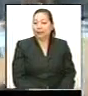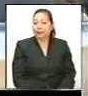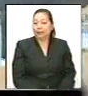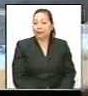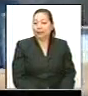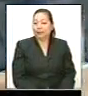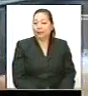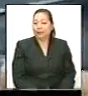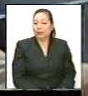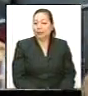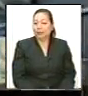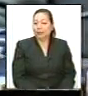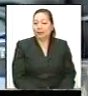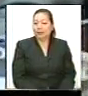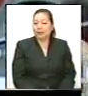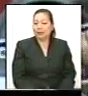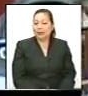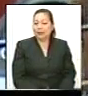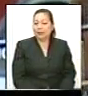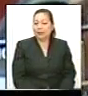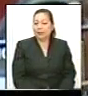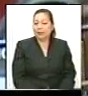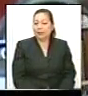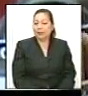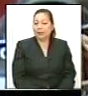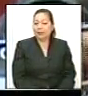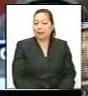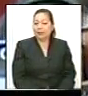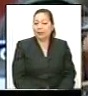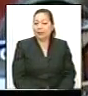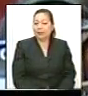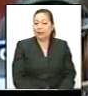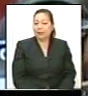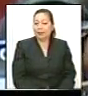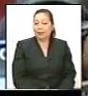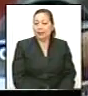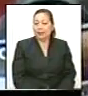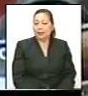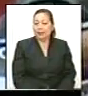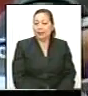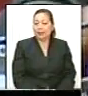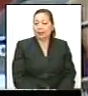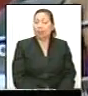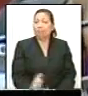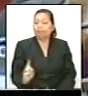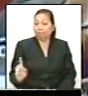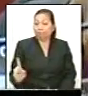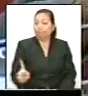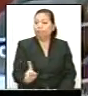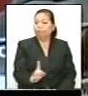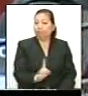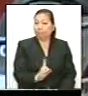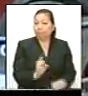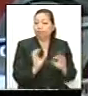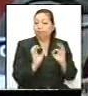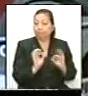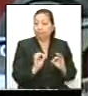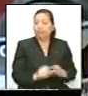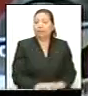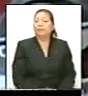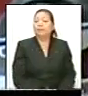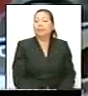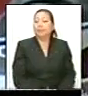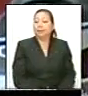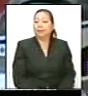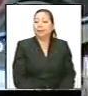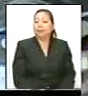Muy bien. Le damos la bienvenida a la congresista María Melgarejo. Teniendo ya la palabra, le